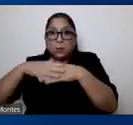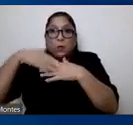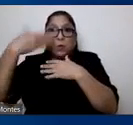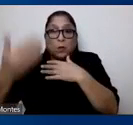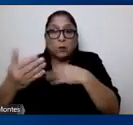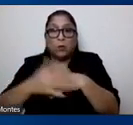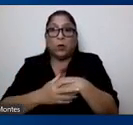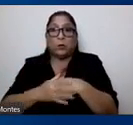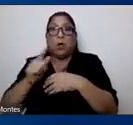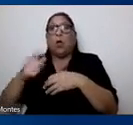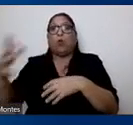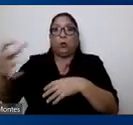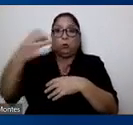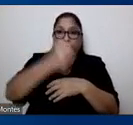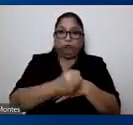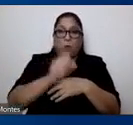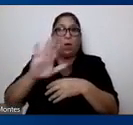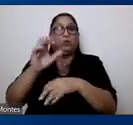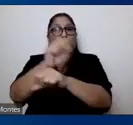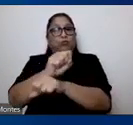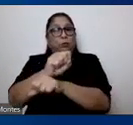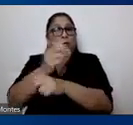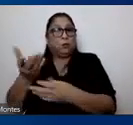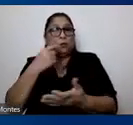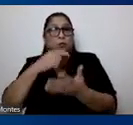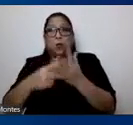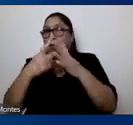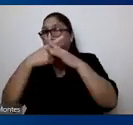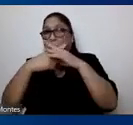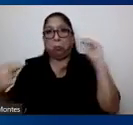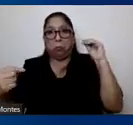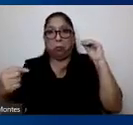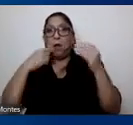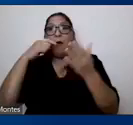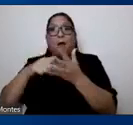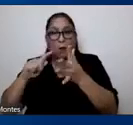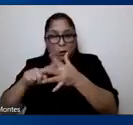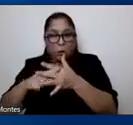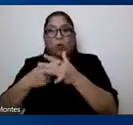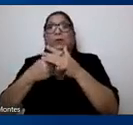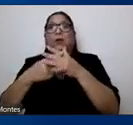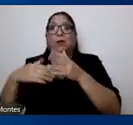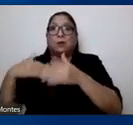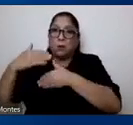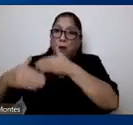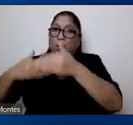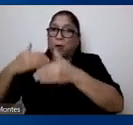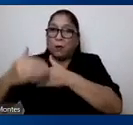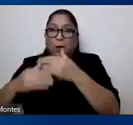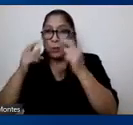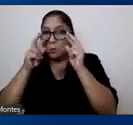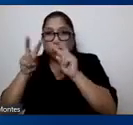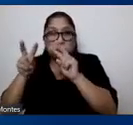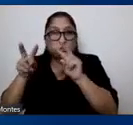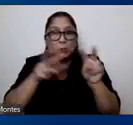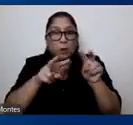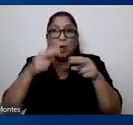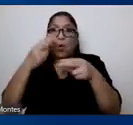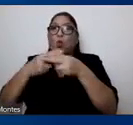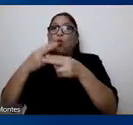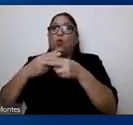sus intervenciones o a sus detenciones. Entonces comienza a generarse el panorama denominado